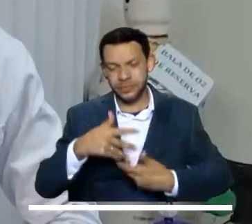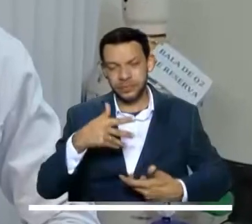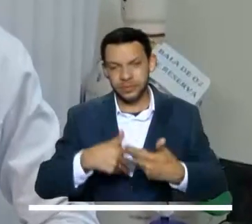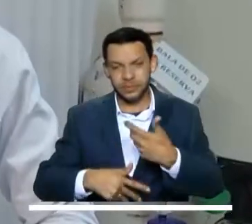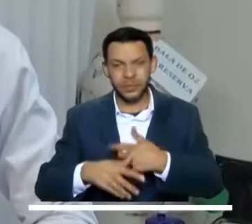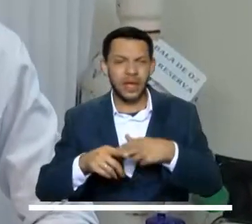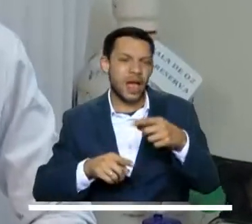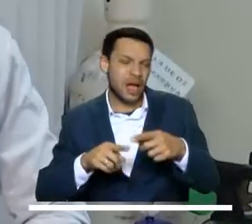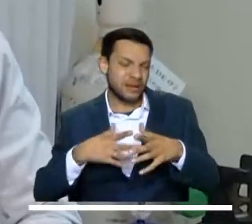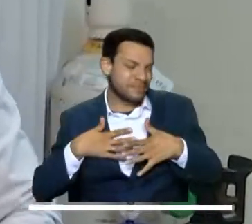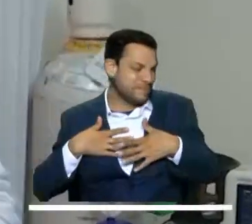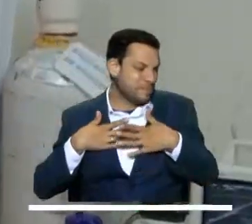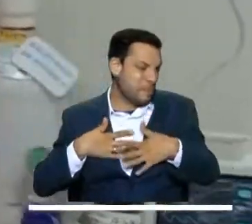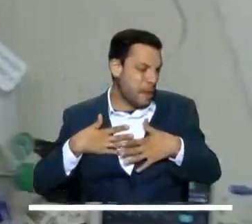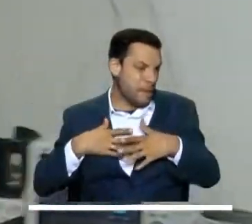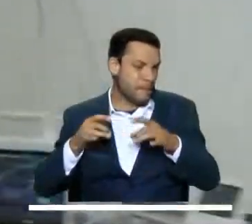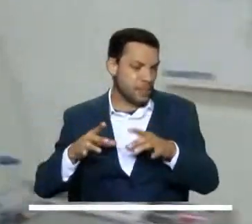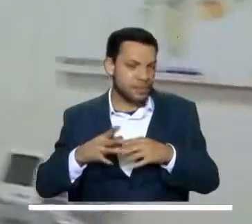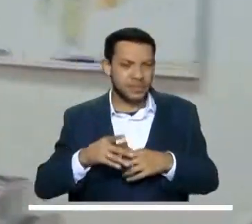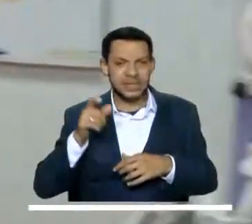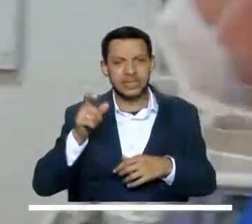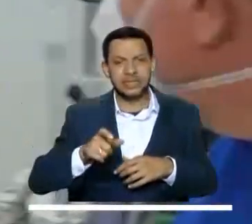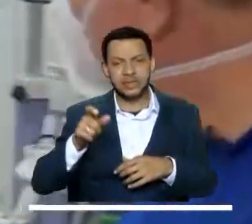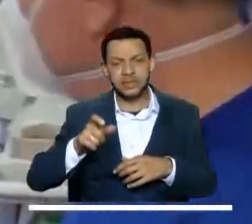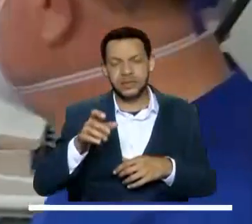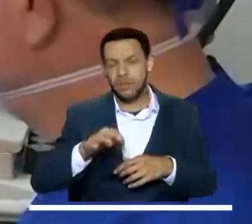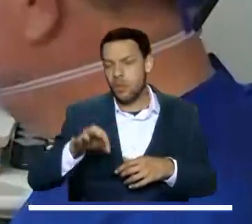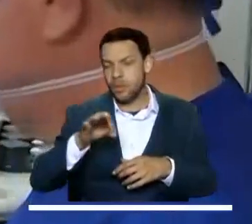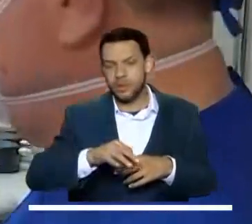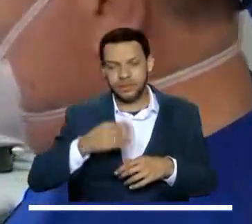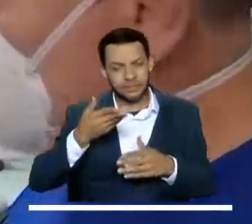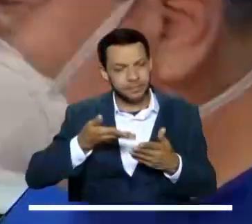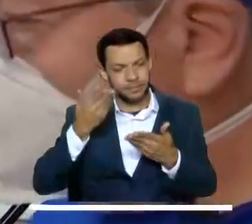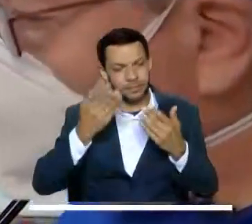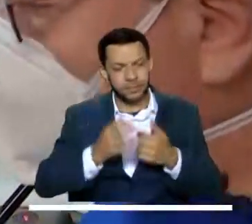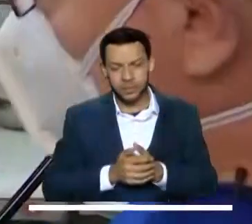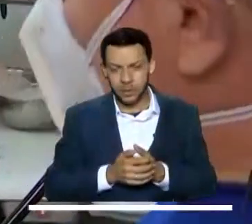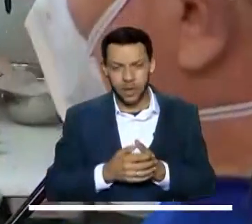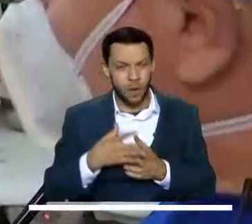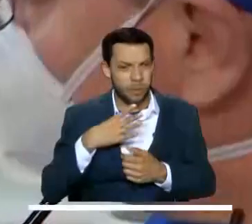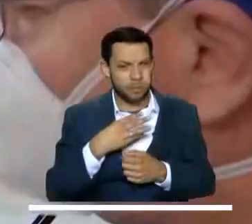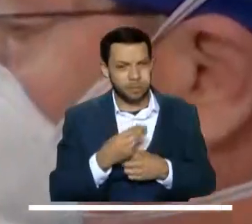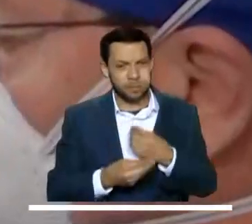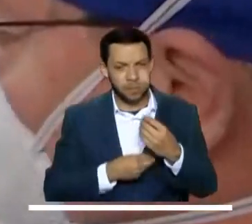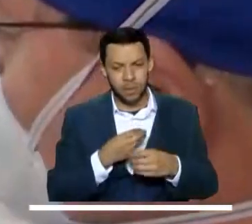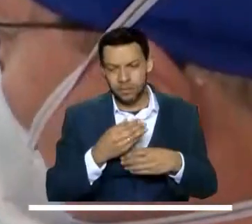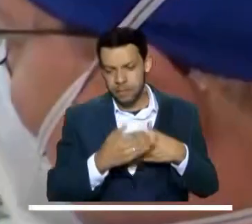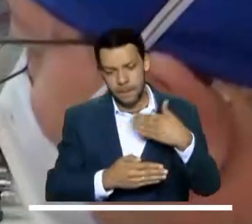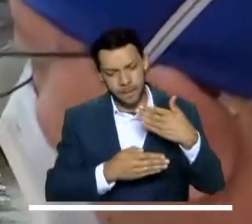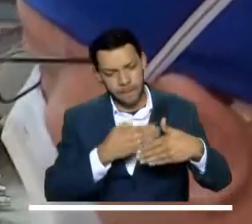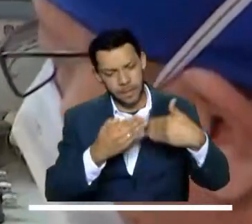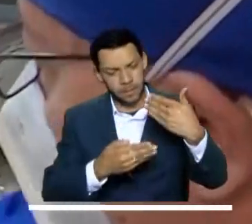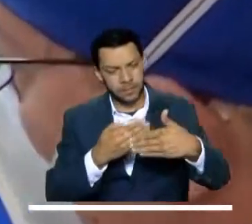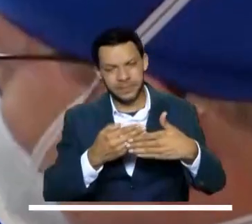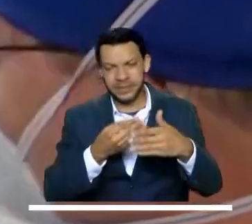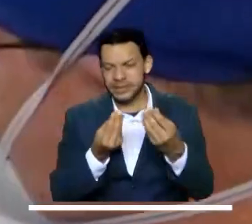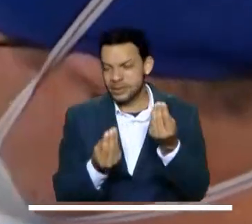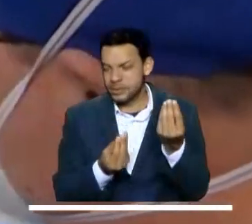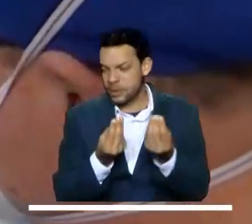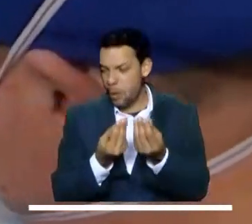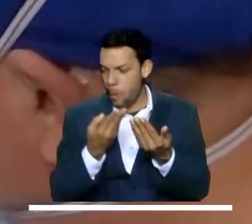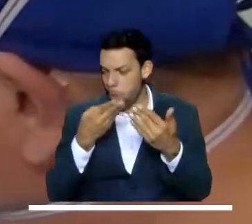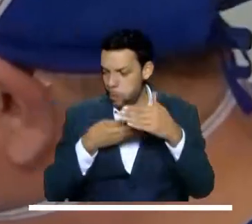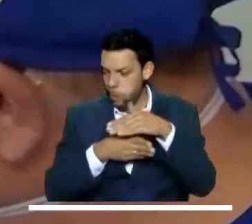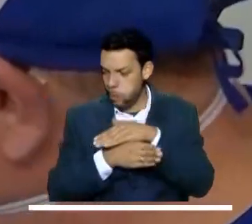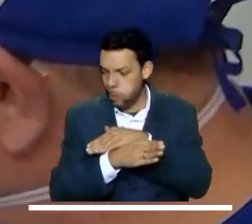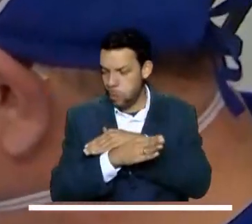sedación. Doctor Luis Guillermo, ahora, ¿cuál va a ser el recorrido que vamos a hacer en el cuerpo? Sí. Vamos a realizar una colonoscopia en la cual